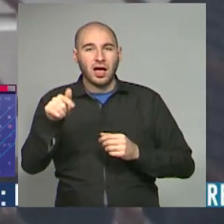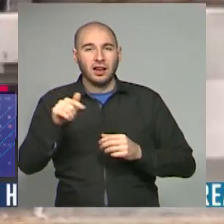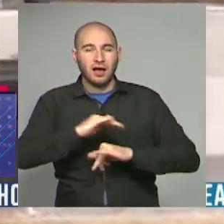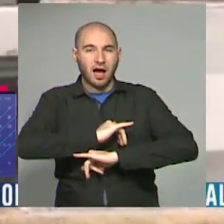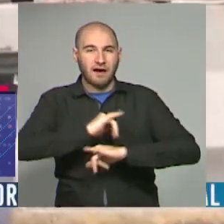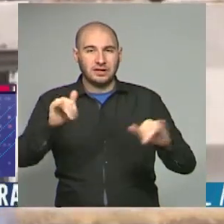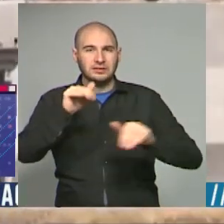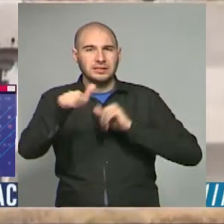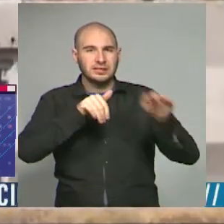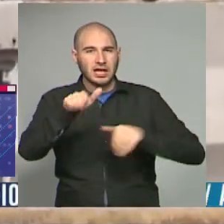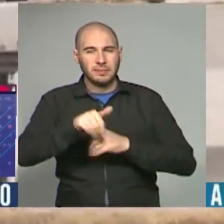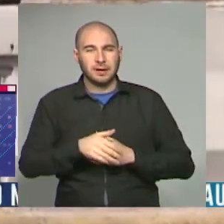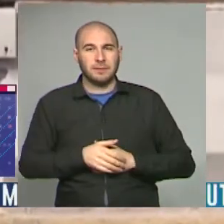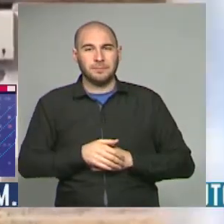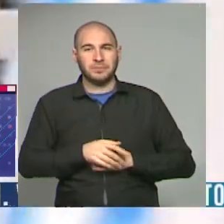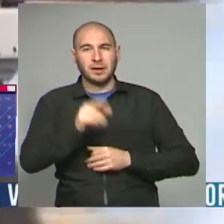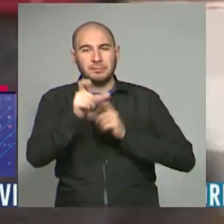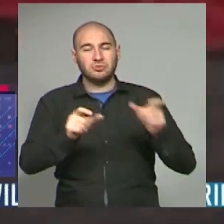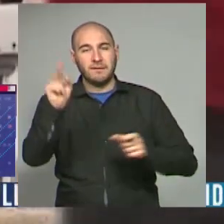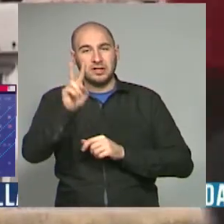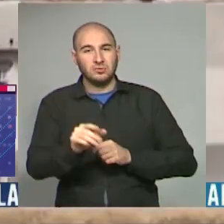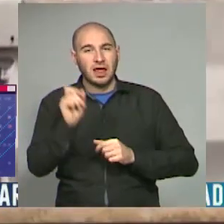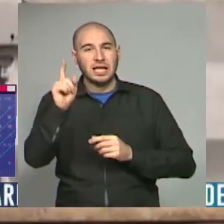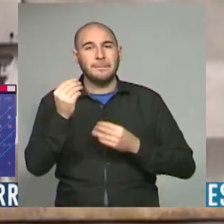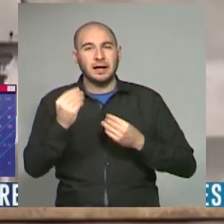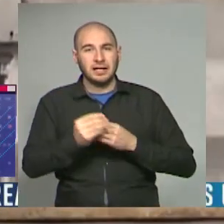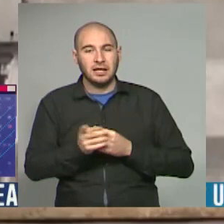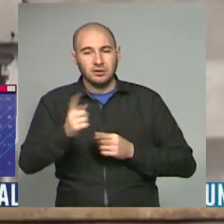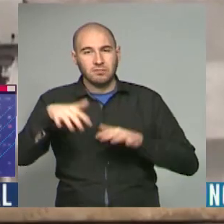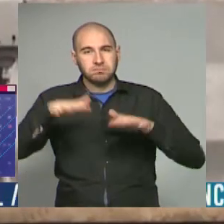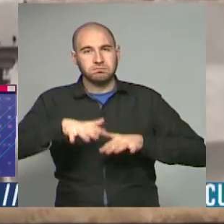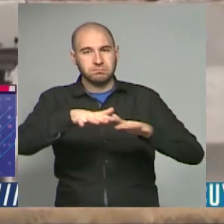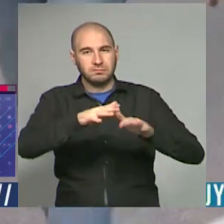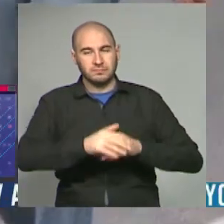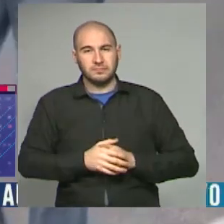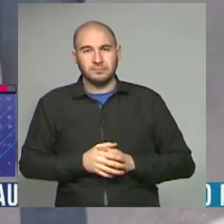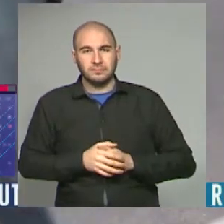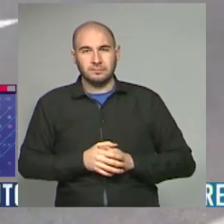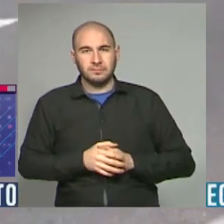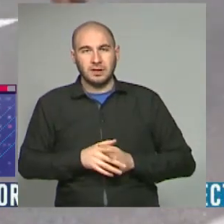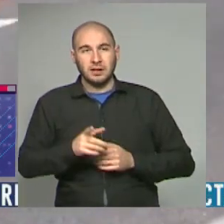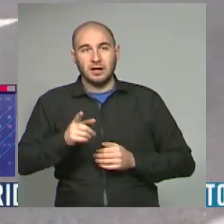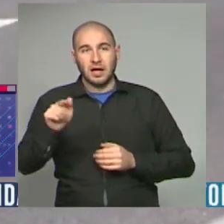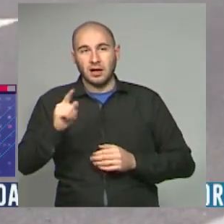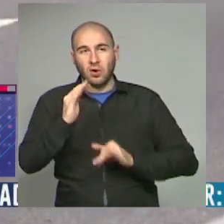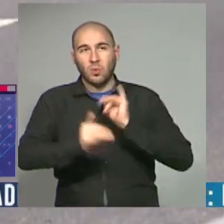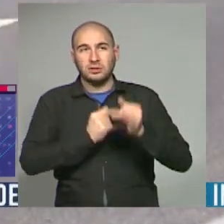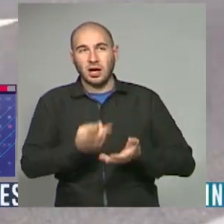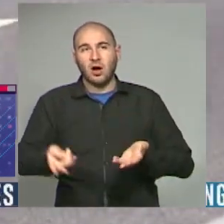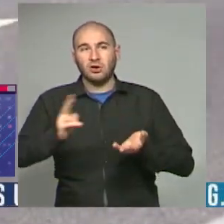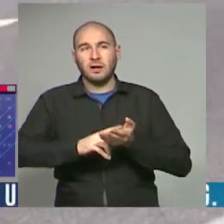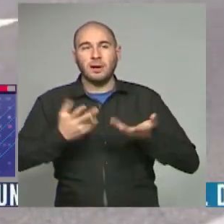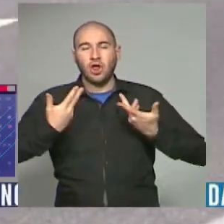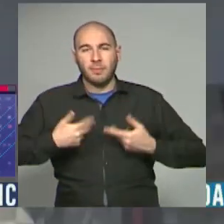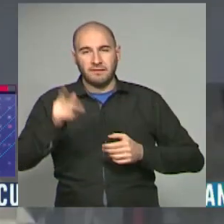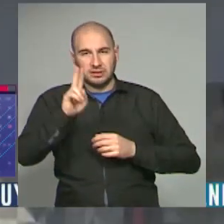hacía el llamado a los venezolanos para que se manifestaran y, decía él, volviera la